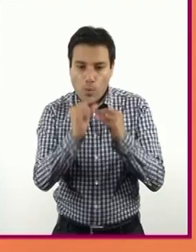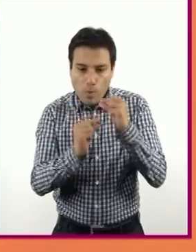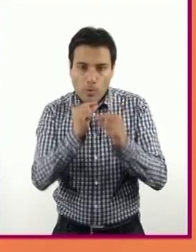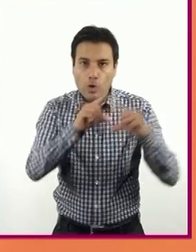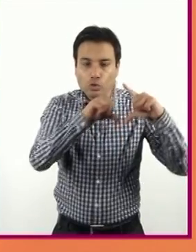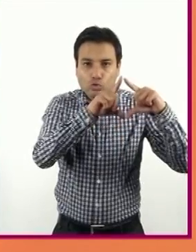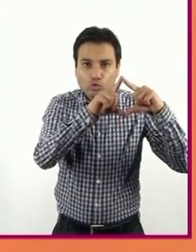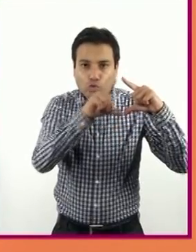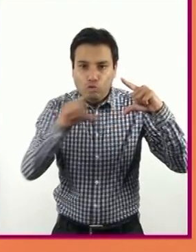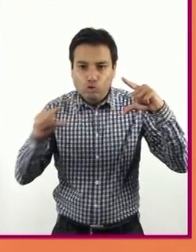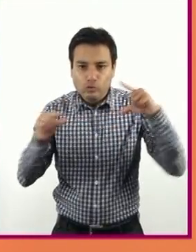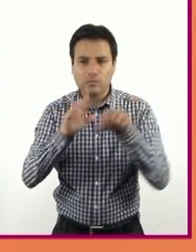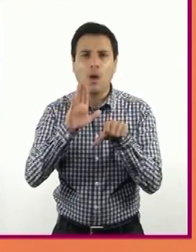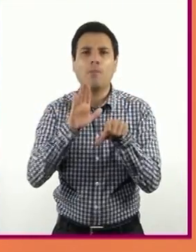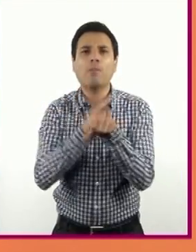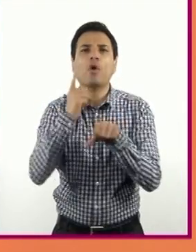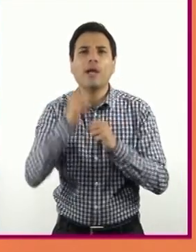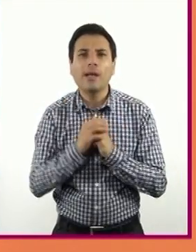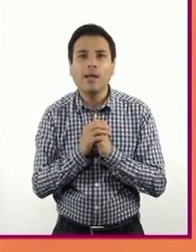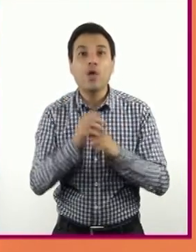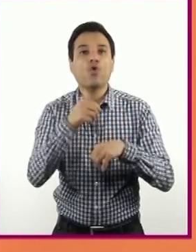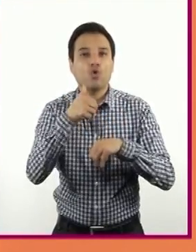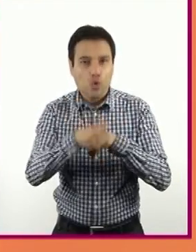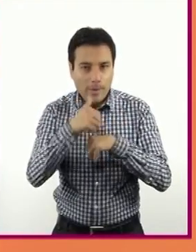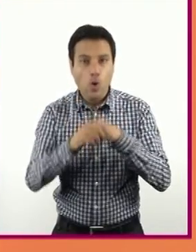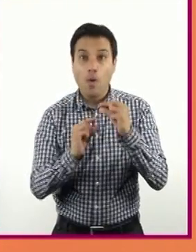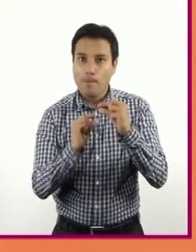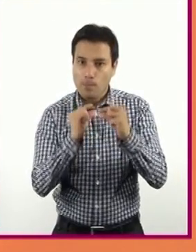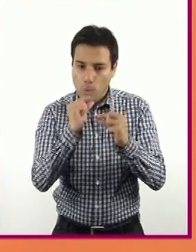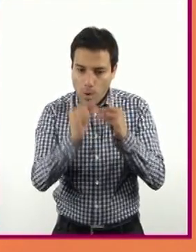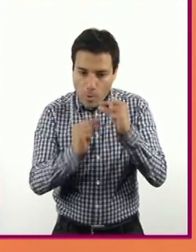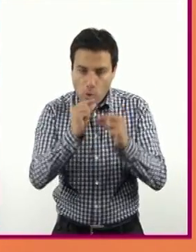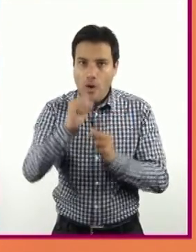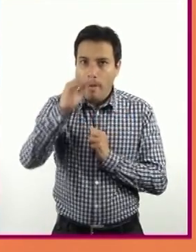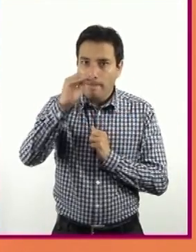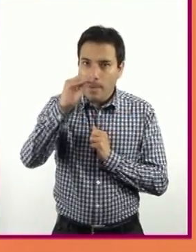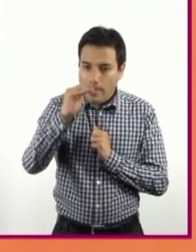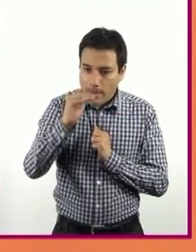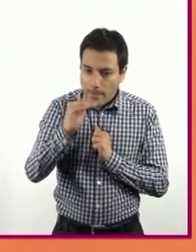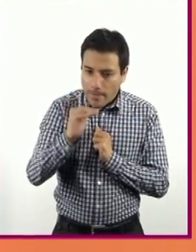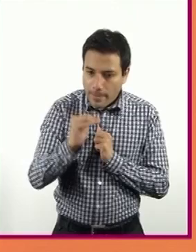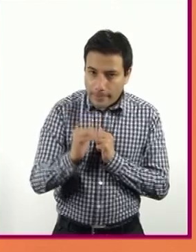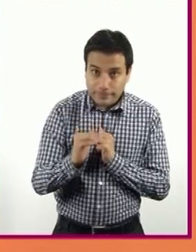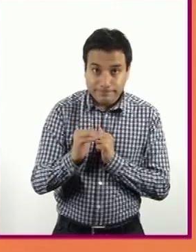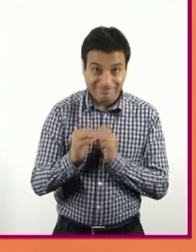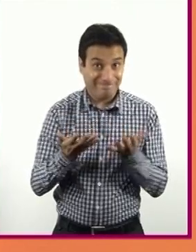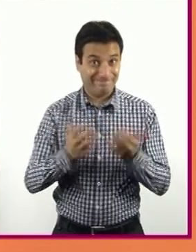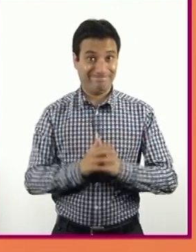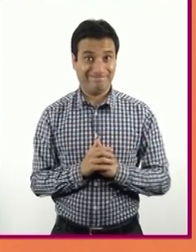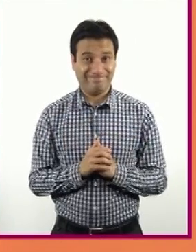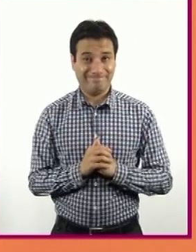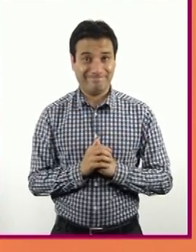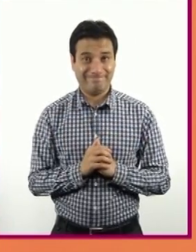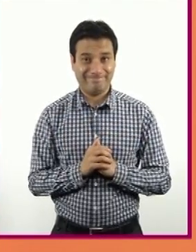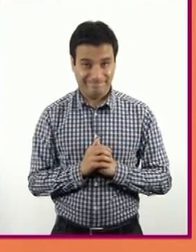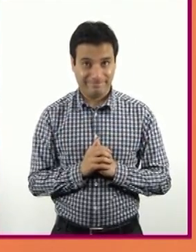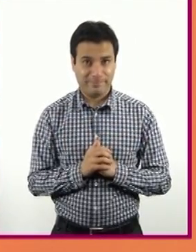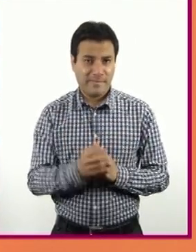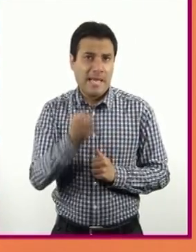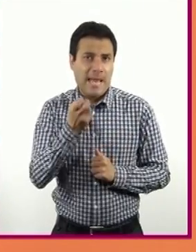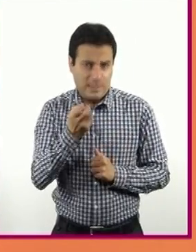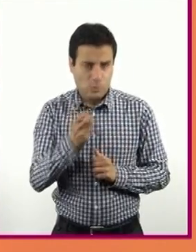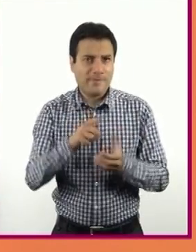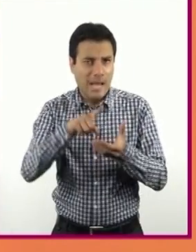los valores numéricos son más pequeños a medida que va aumentando la cantidad de términos y tienen una